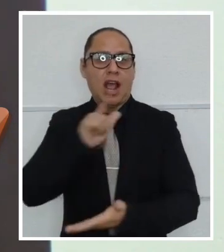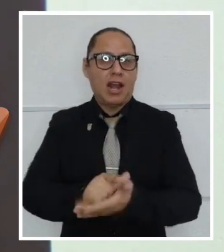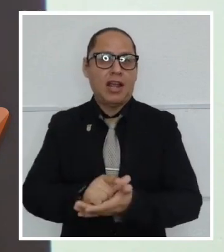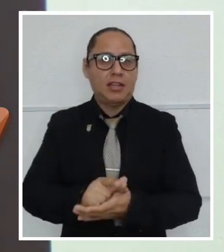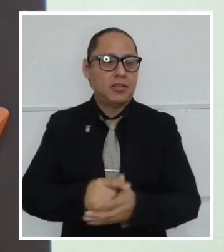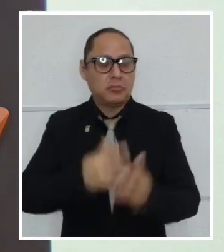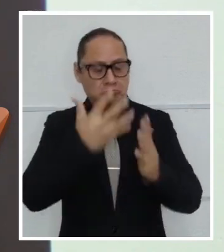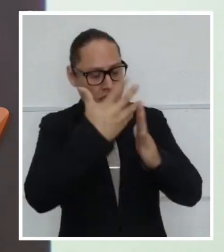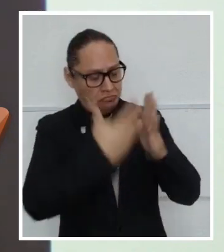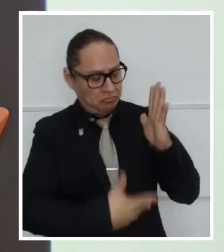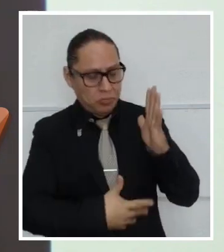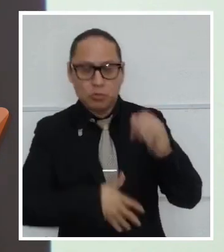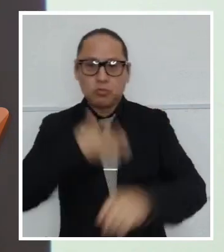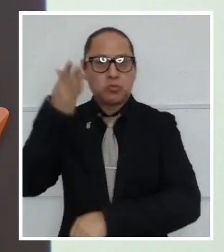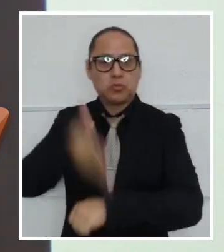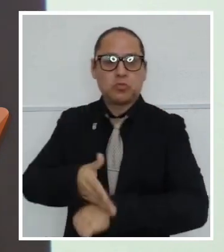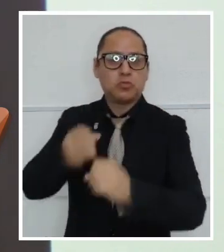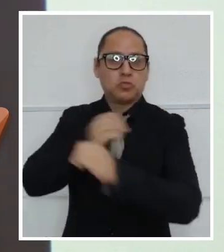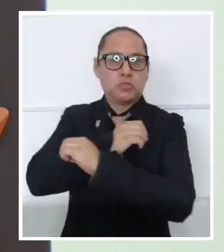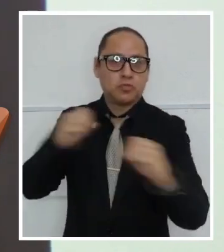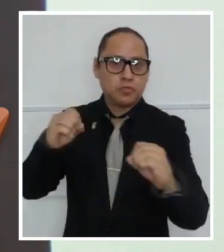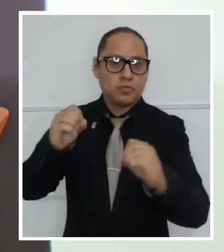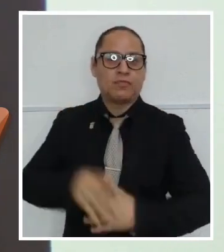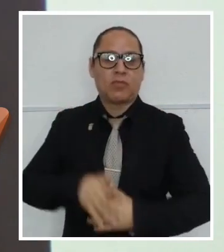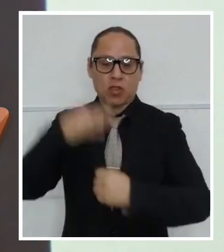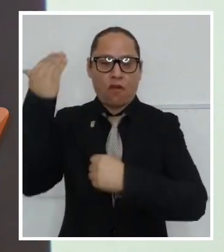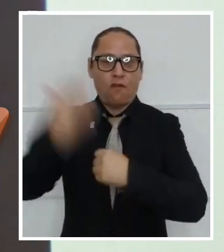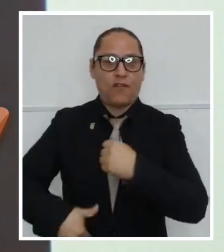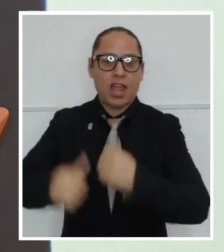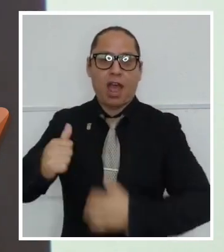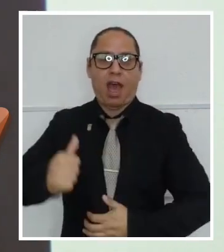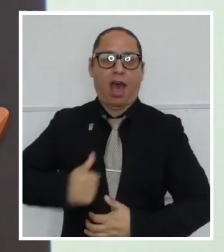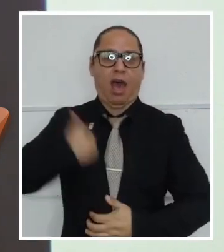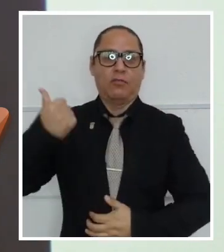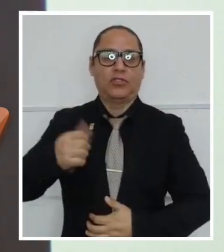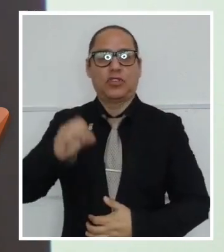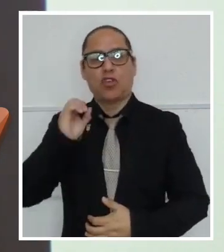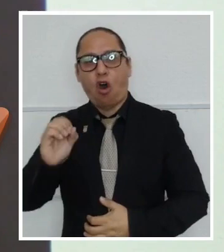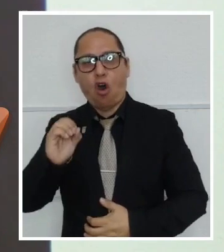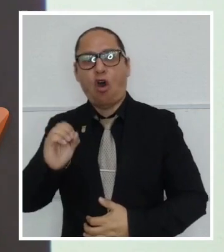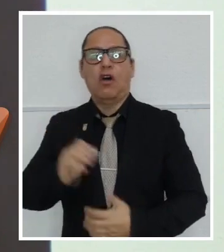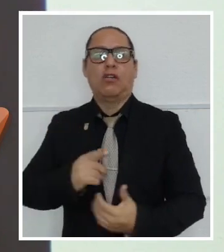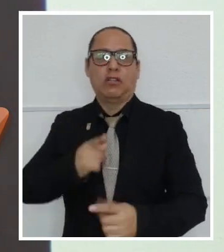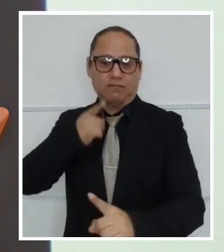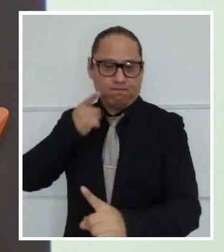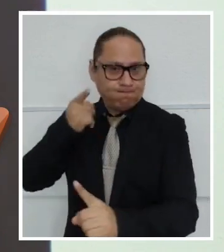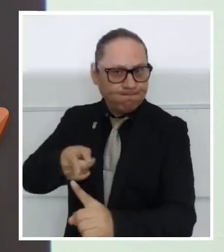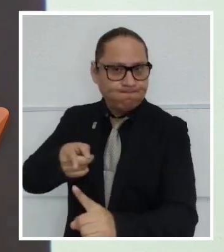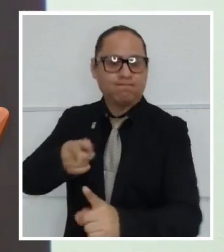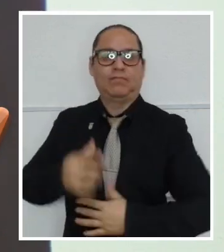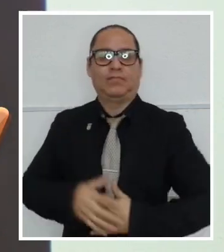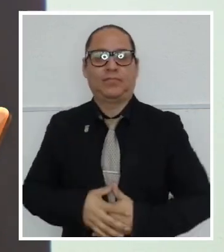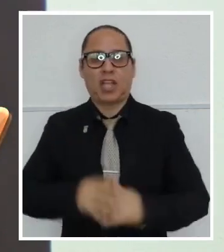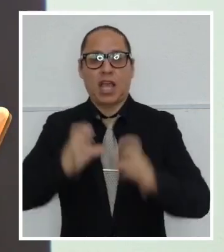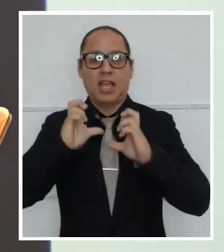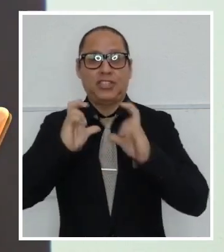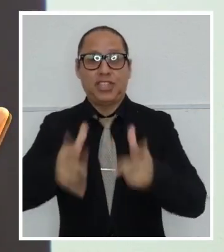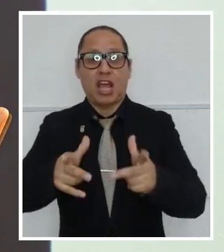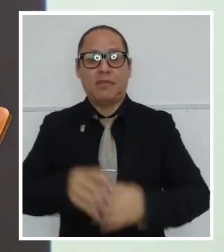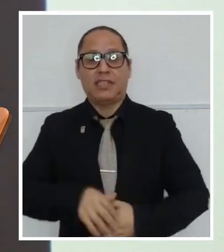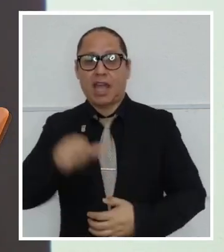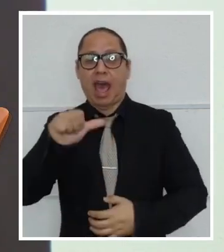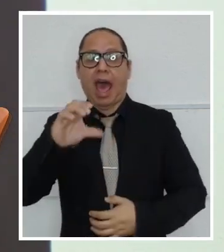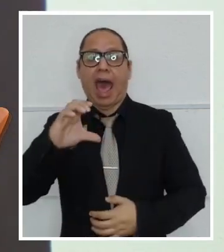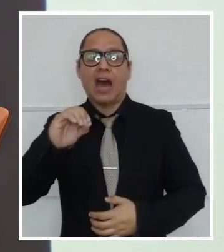contemplan las penas que corrijan y pongan fin a los abusos y a los excesos en Chiapas el acoso